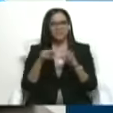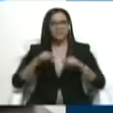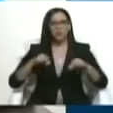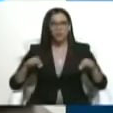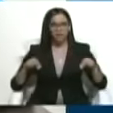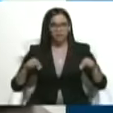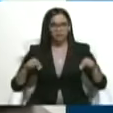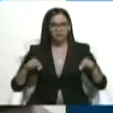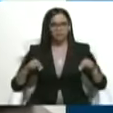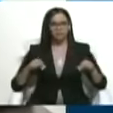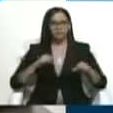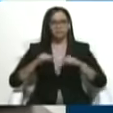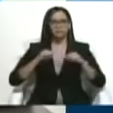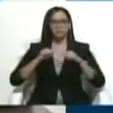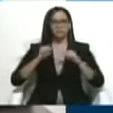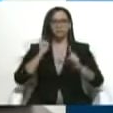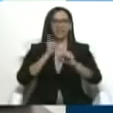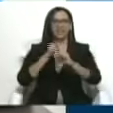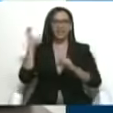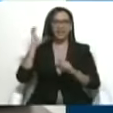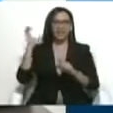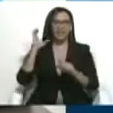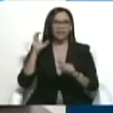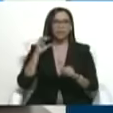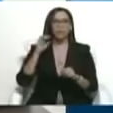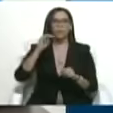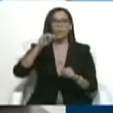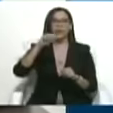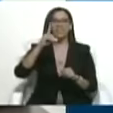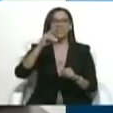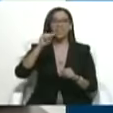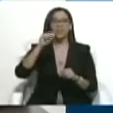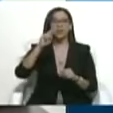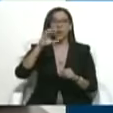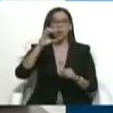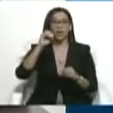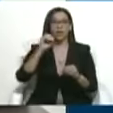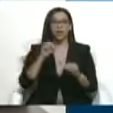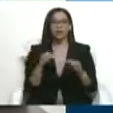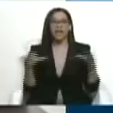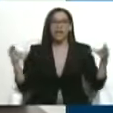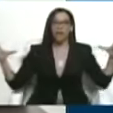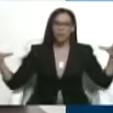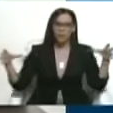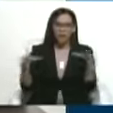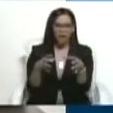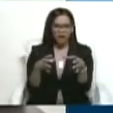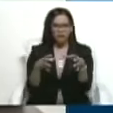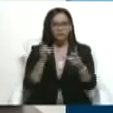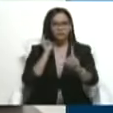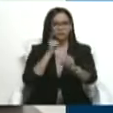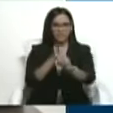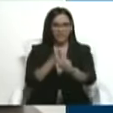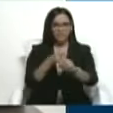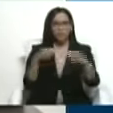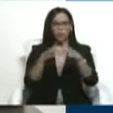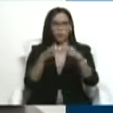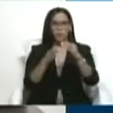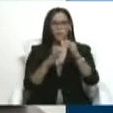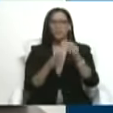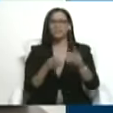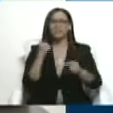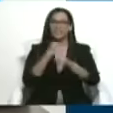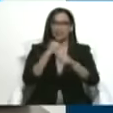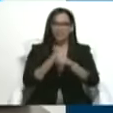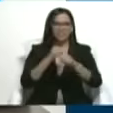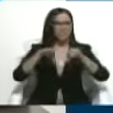Territorial dirigida desde Caracas por Dinora Hernández, aglomerando las masas desde los gremios sindicales de